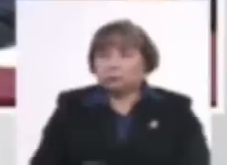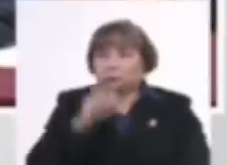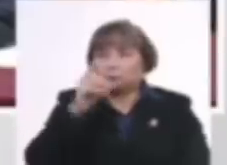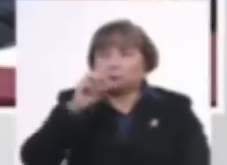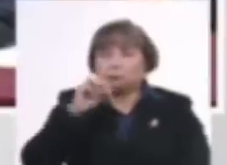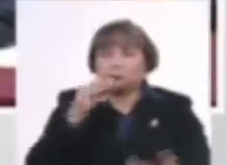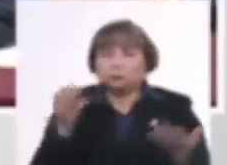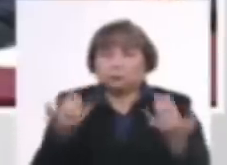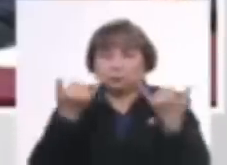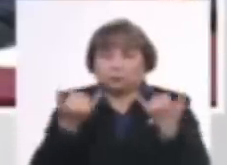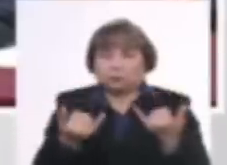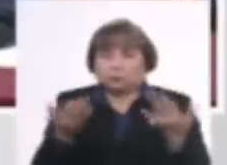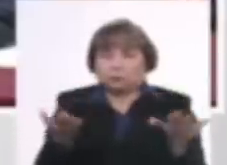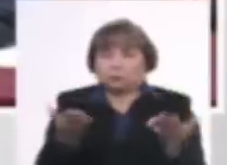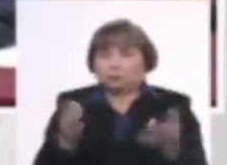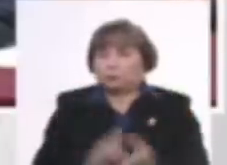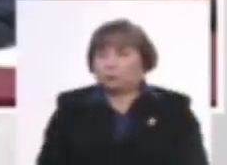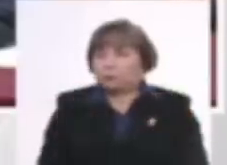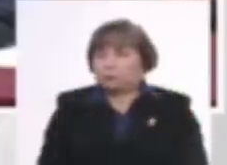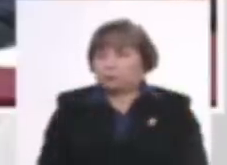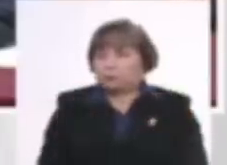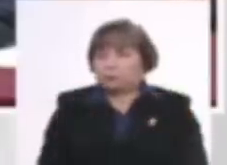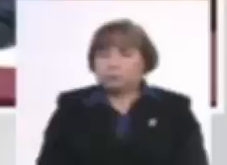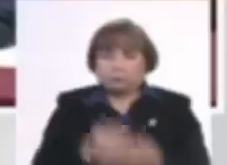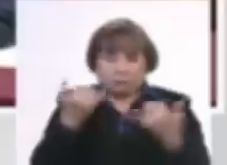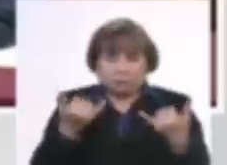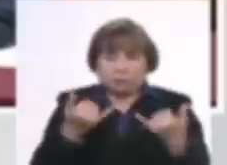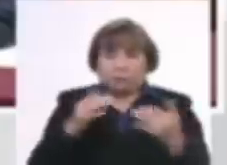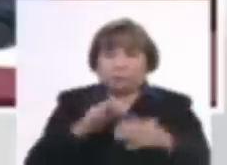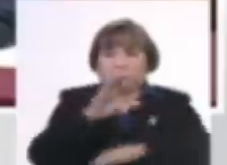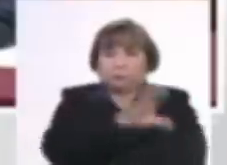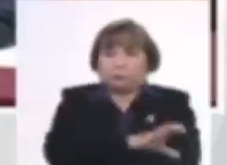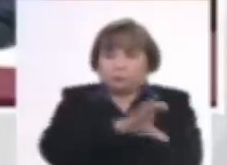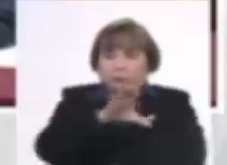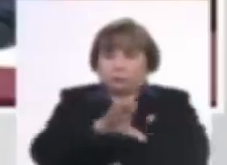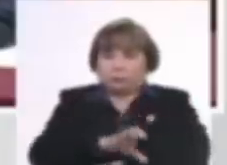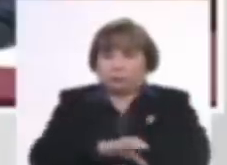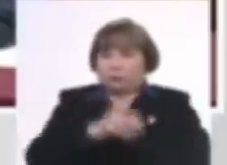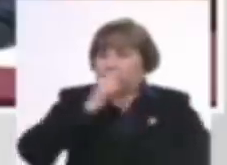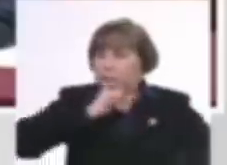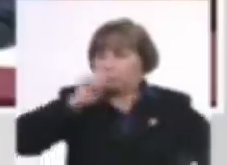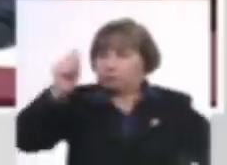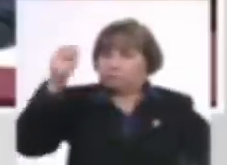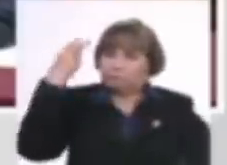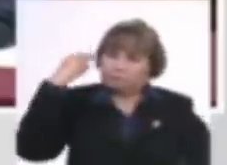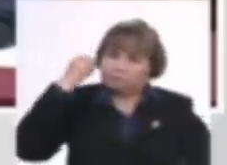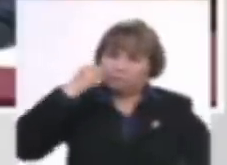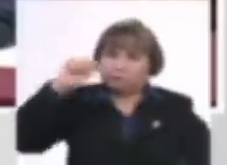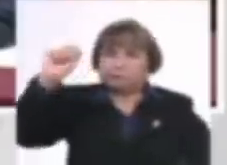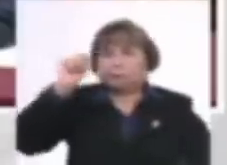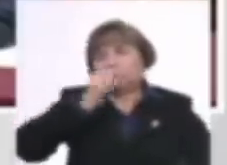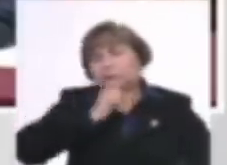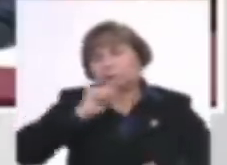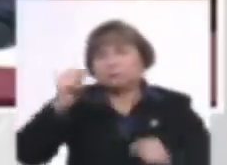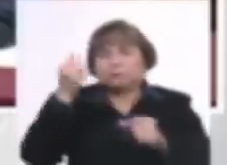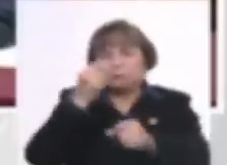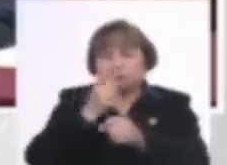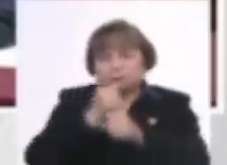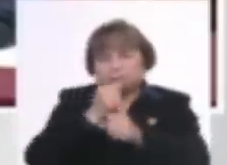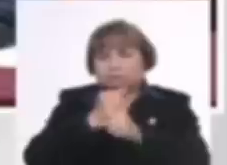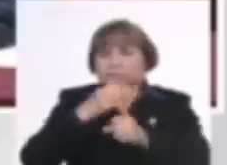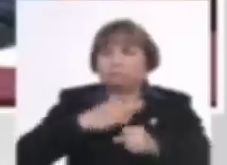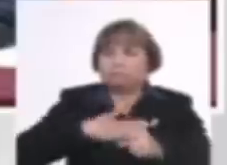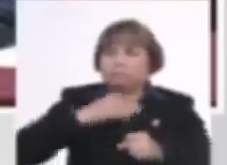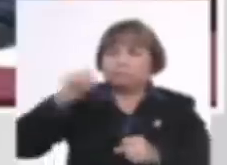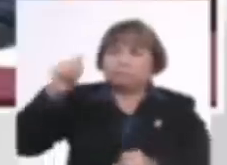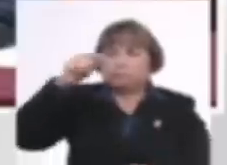¿Dónde reside usted actualmente? Actualmente en Cajamarca. Viajo por mi trabajo, viajo a